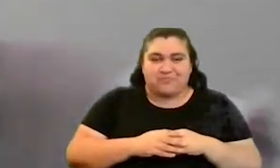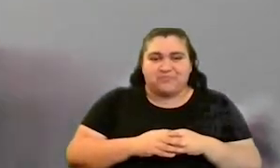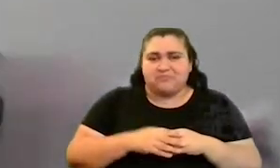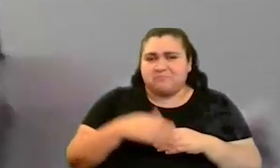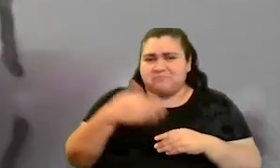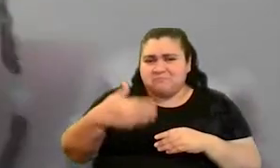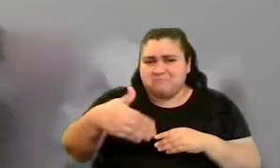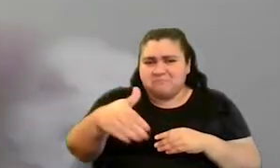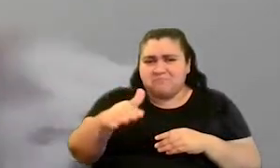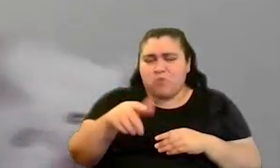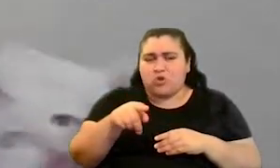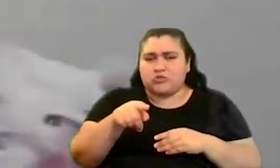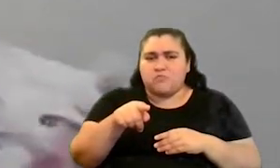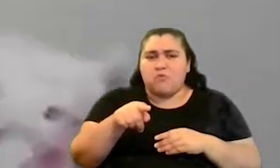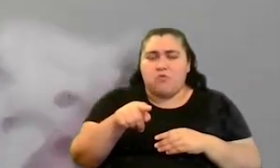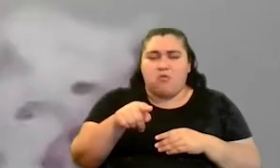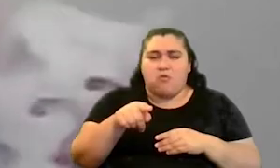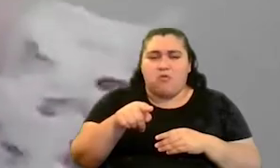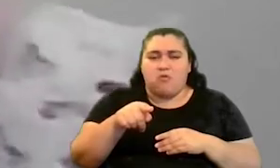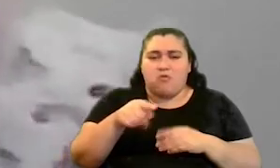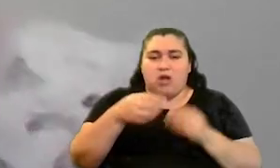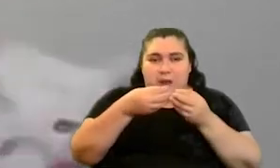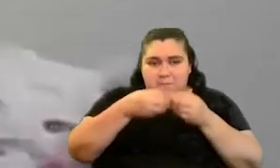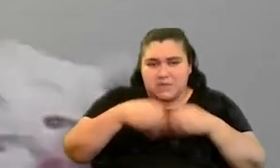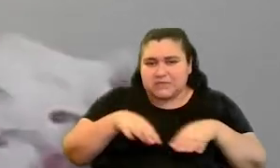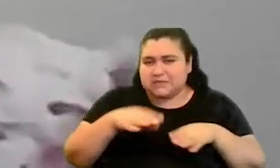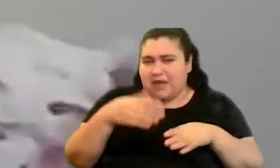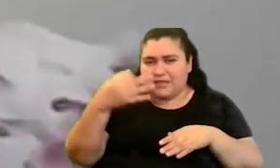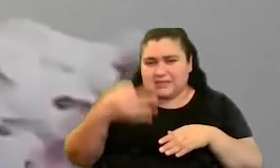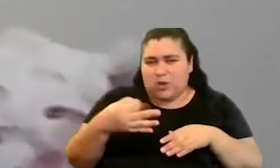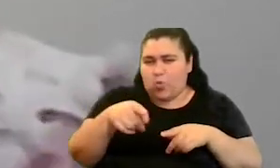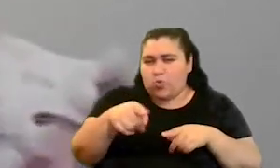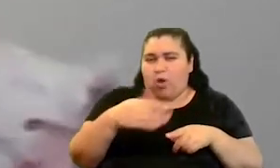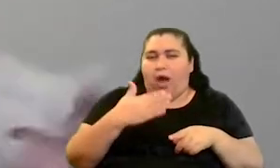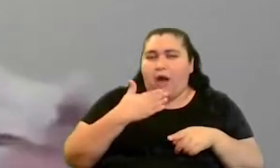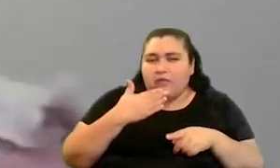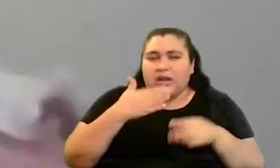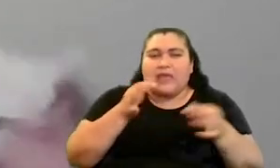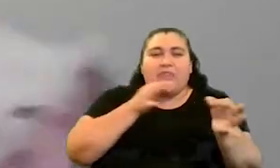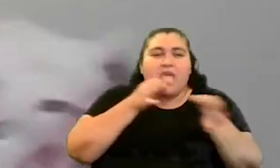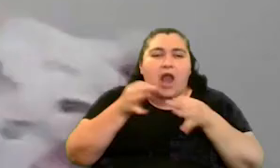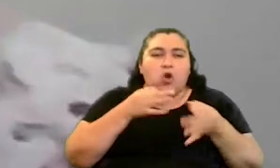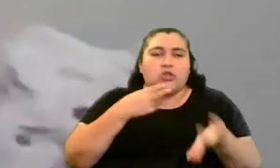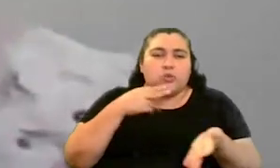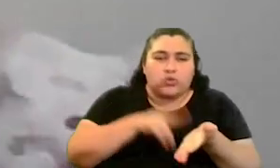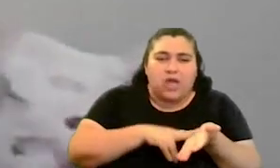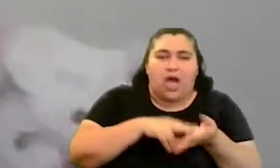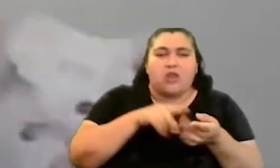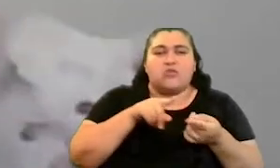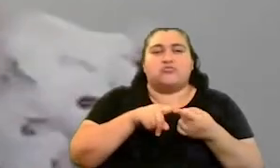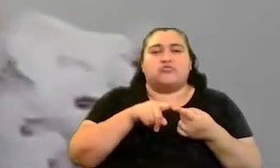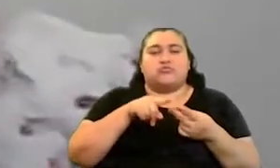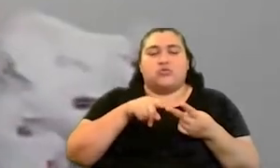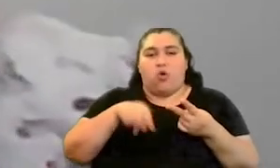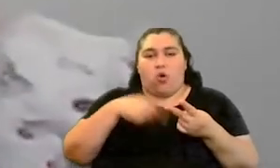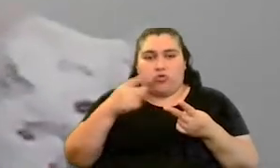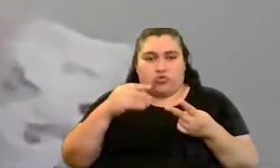de pronto vamos a empezar seguramente en abril con diálogos tributarios, así que